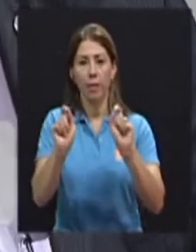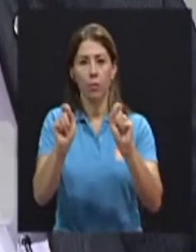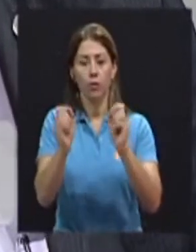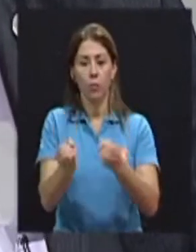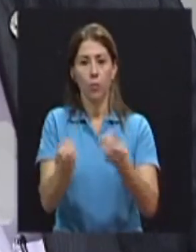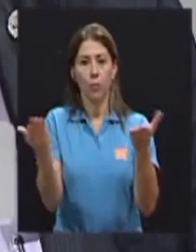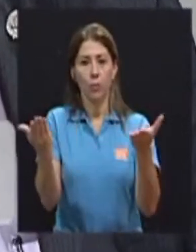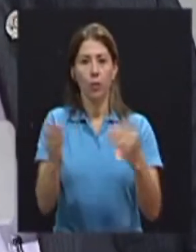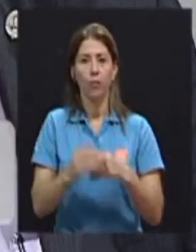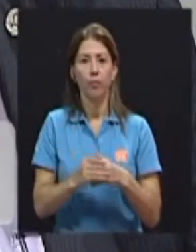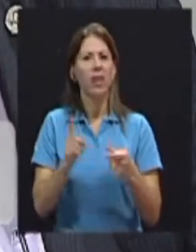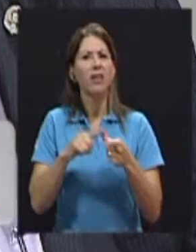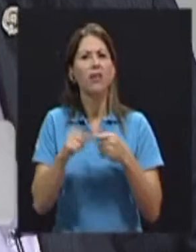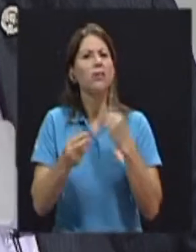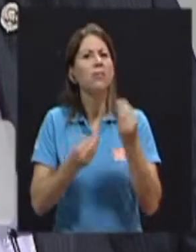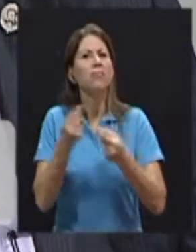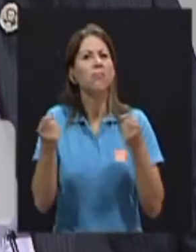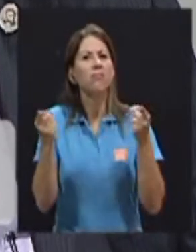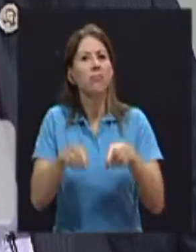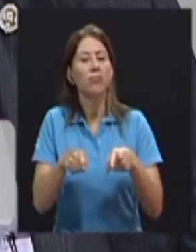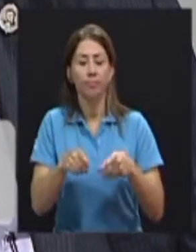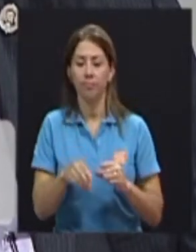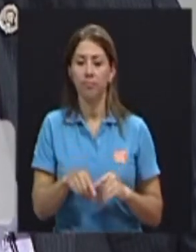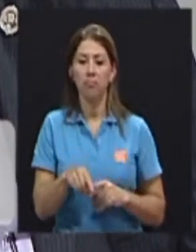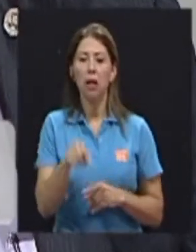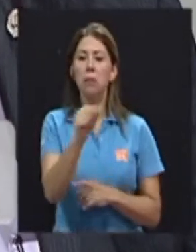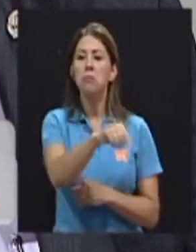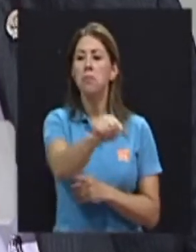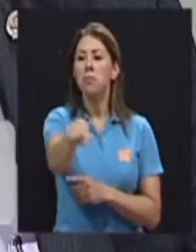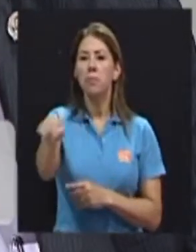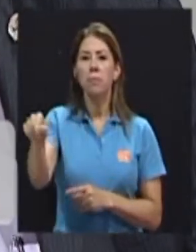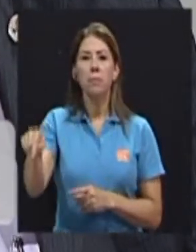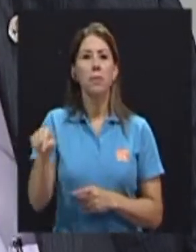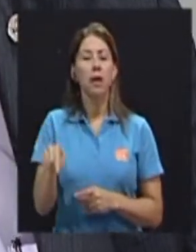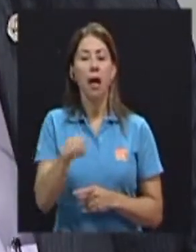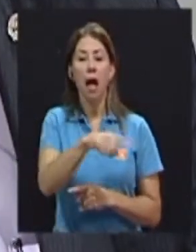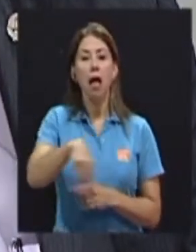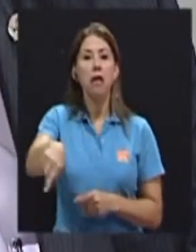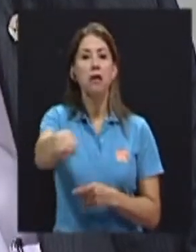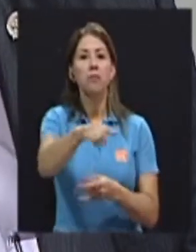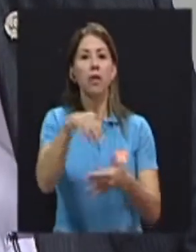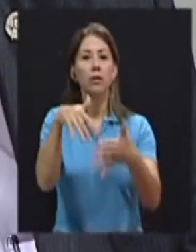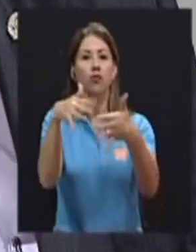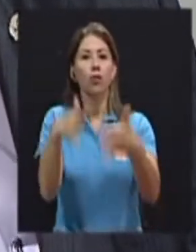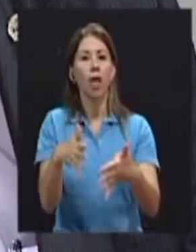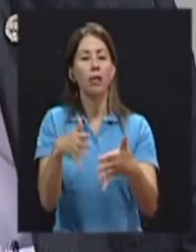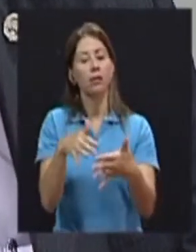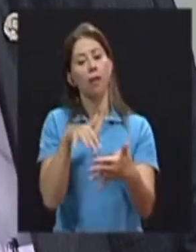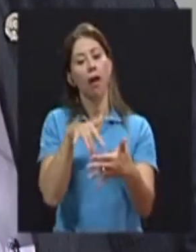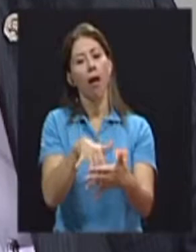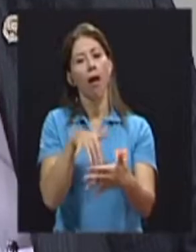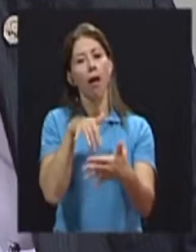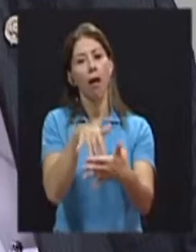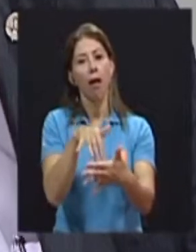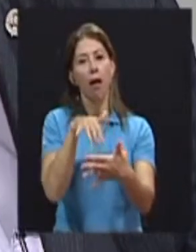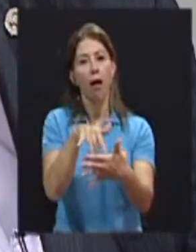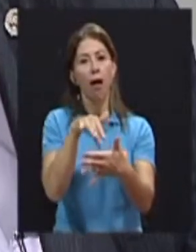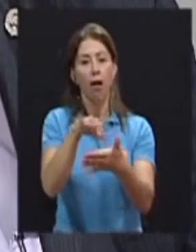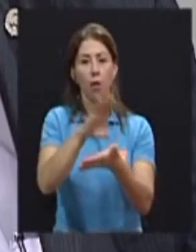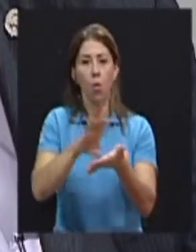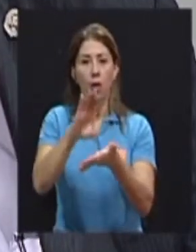Que estudiantes que están cursando sus carreras en estos colegios universitarios públicos